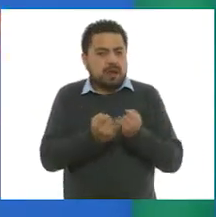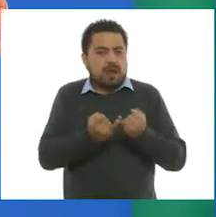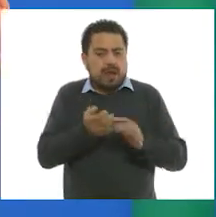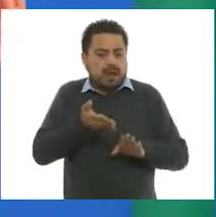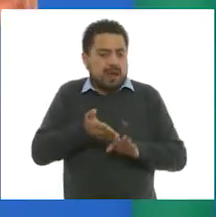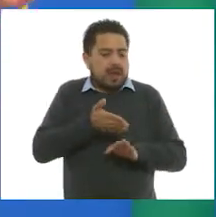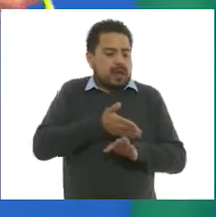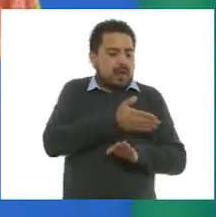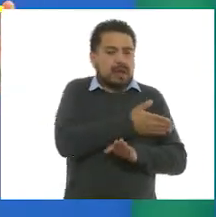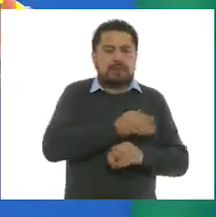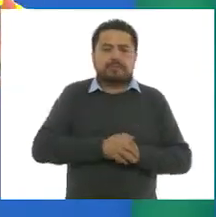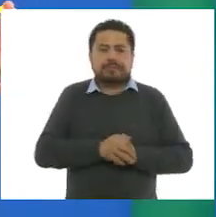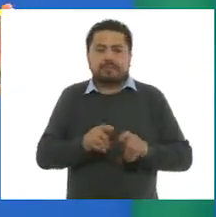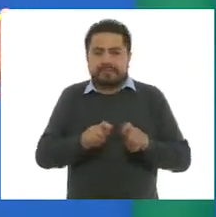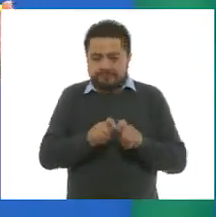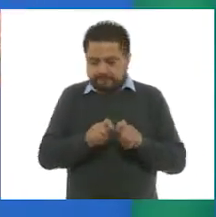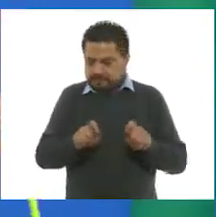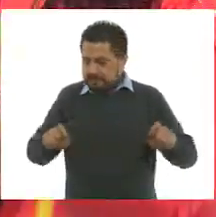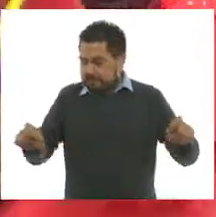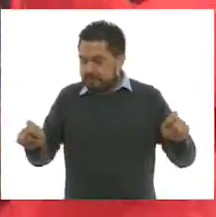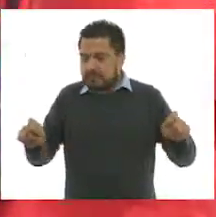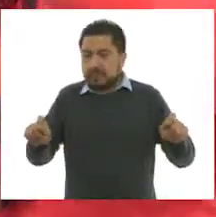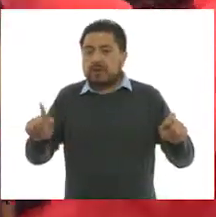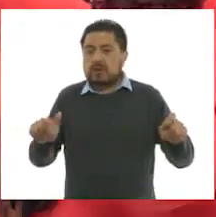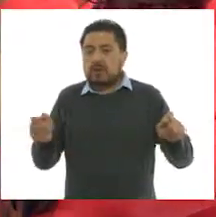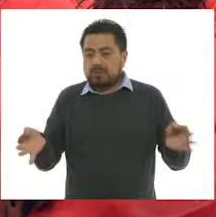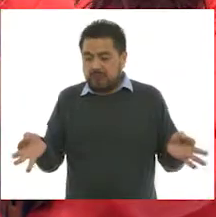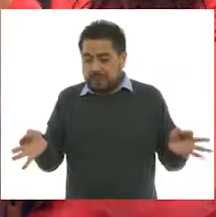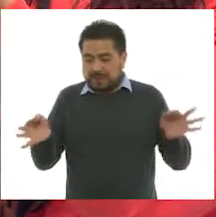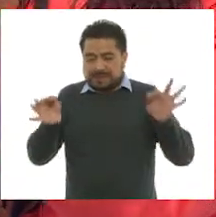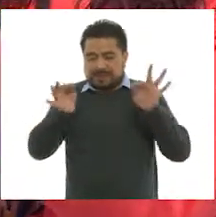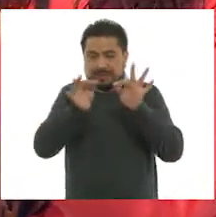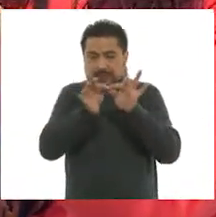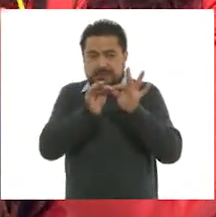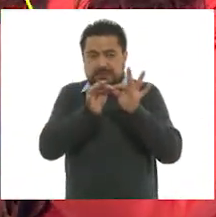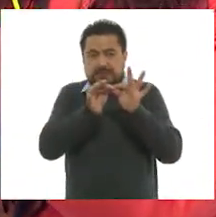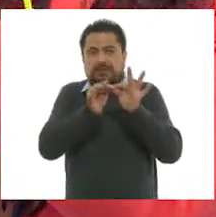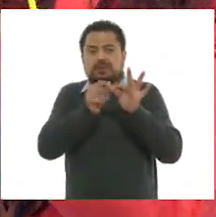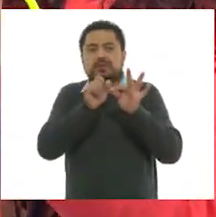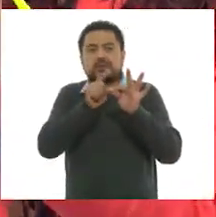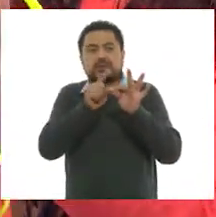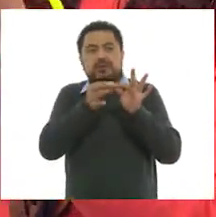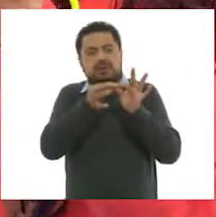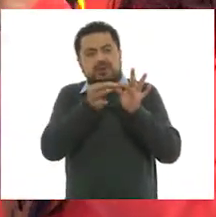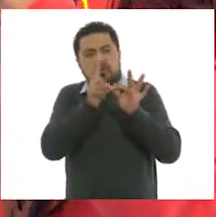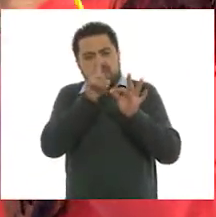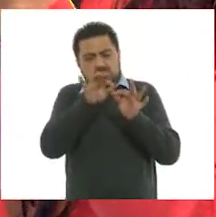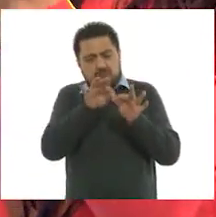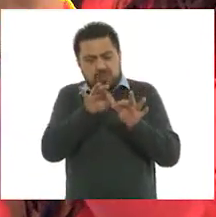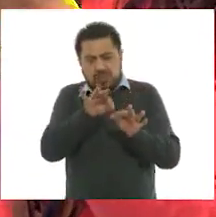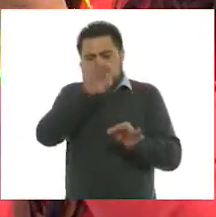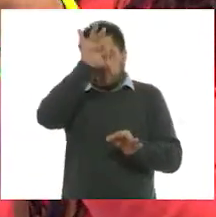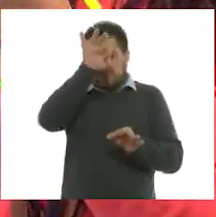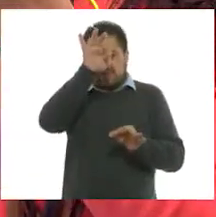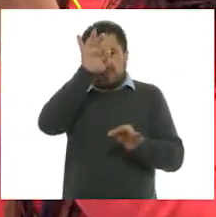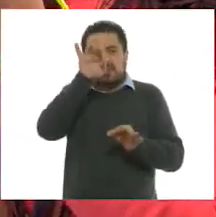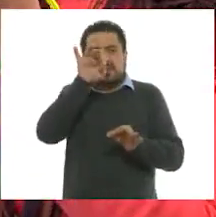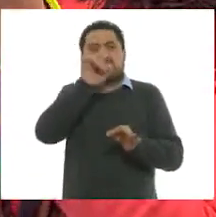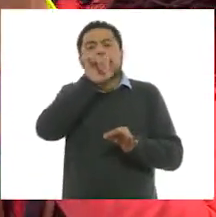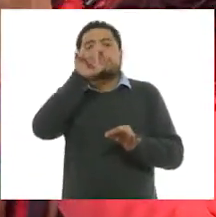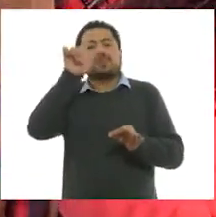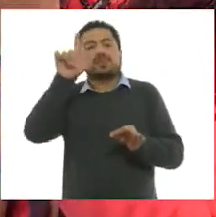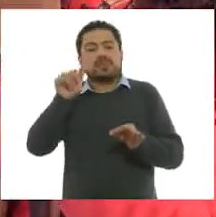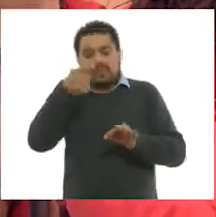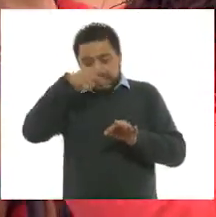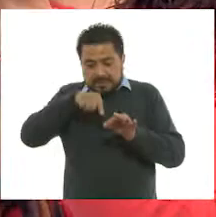anteriores. Estiramos nuestro cordón, unimos las puntas, estiramos una de las puntas y pasamos